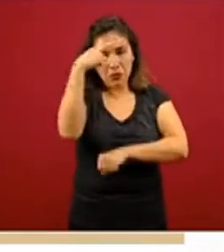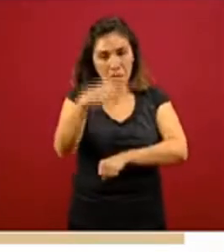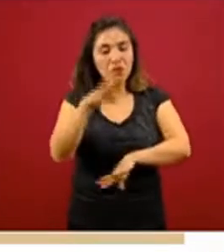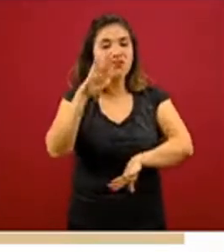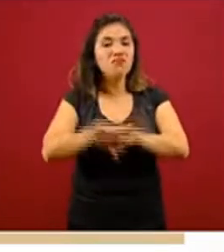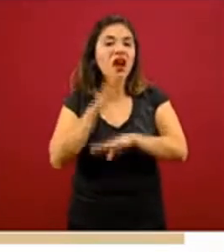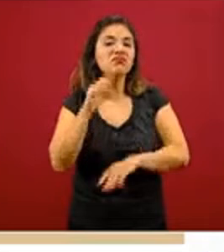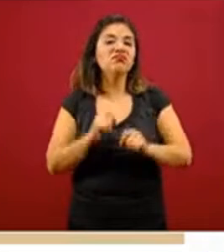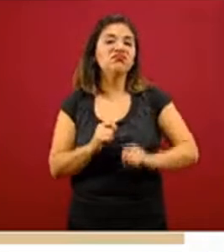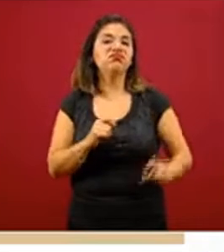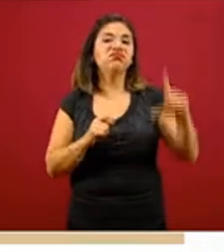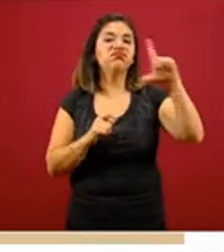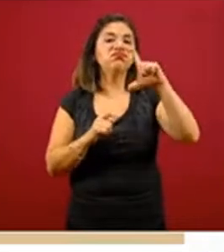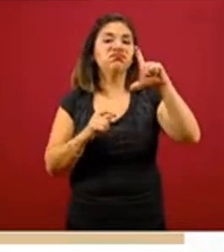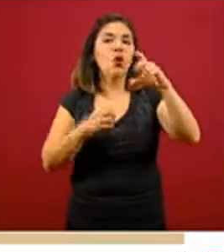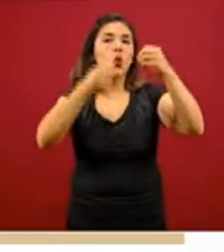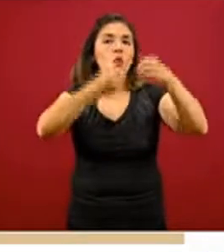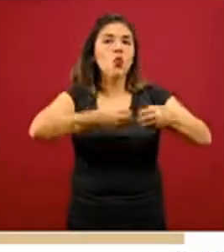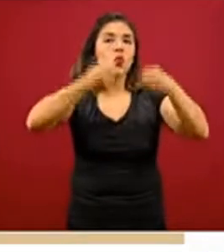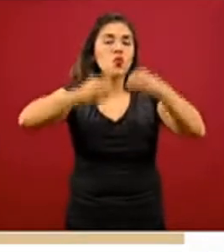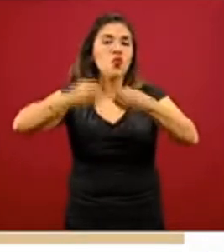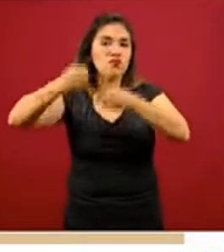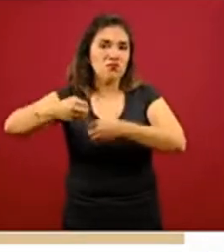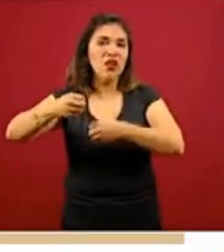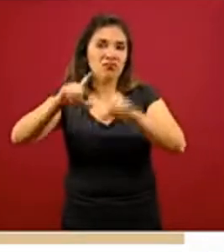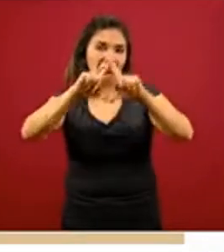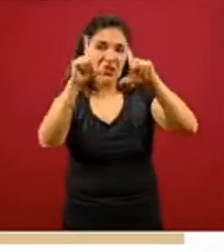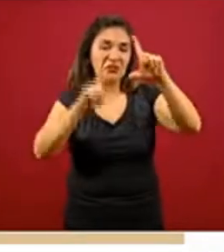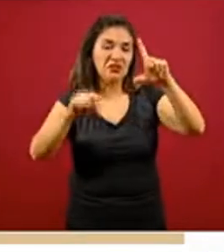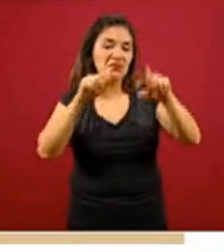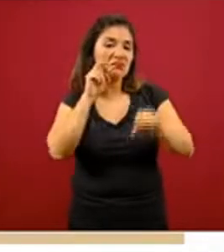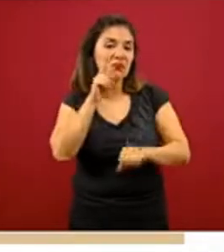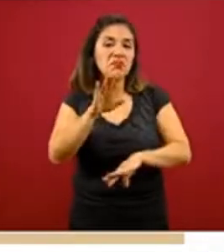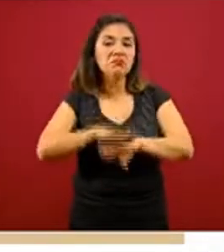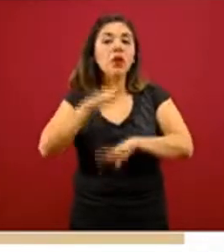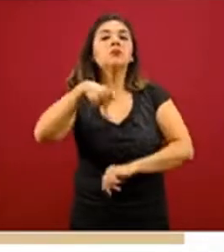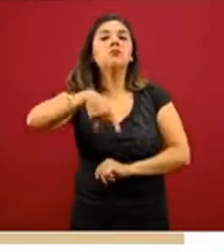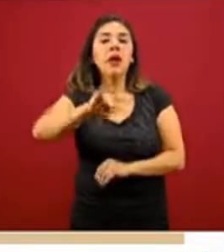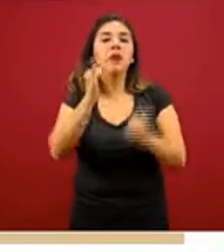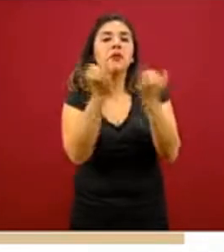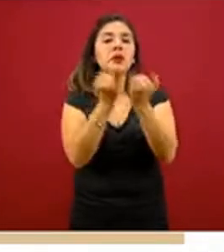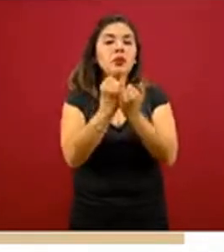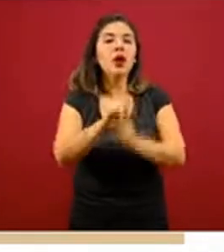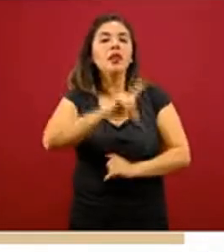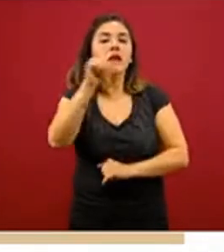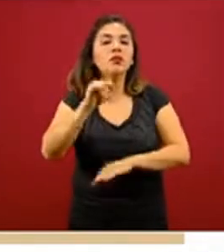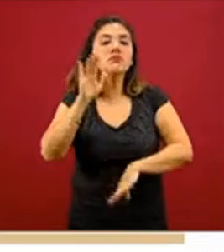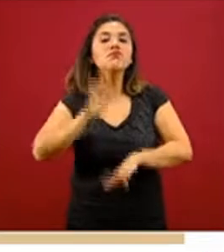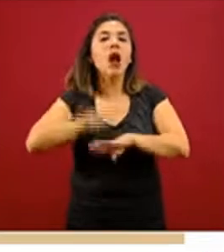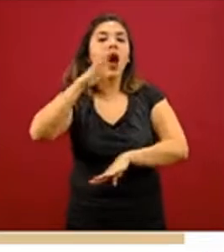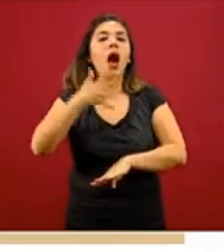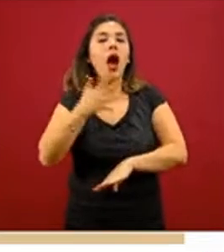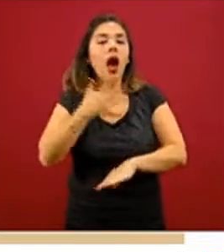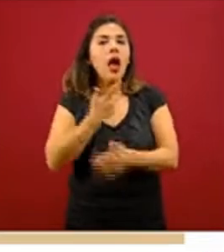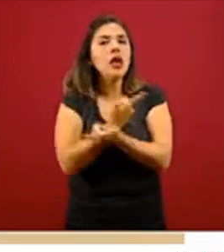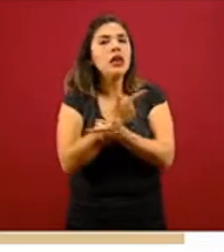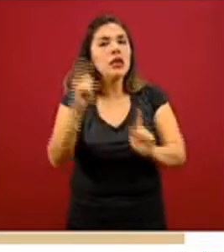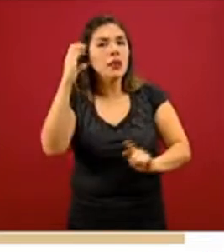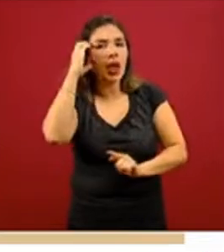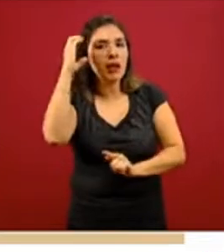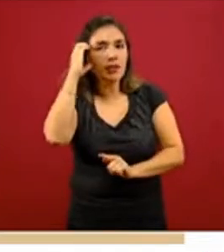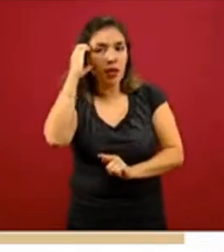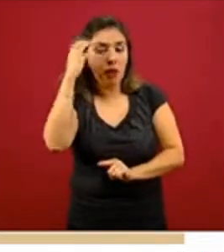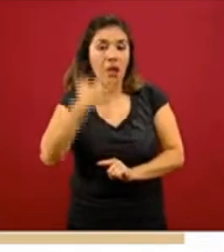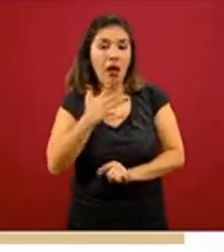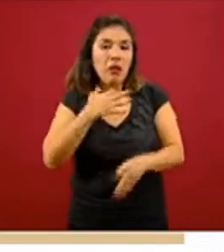con la mayor ocupación a nivel nacional, pero de la misma manera también incrementando su disponibilidad. Ya